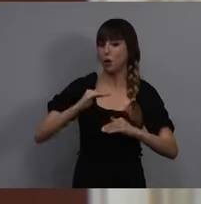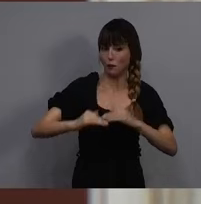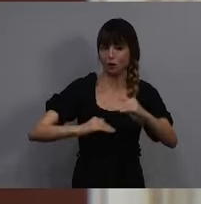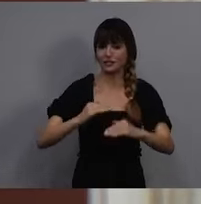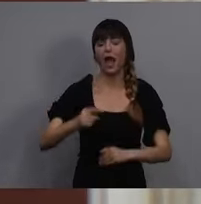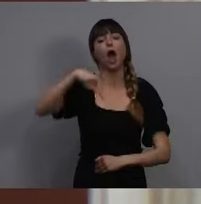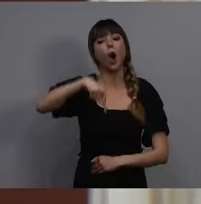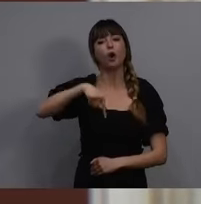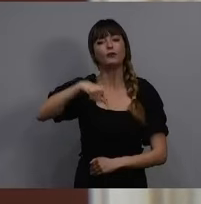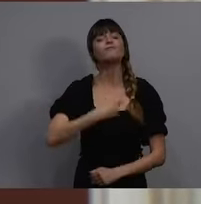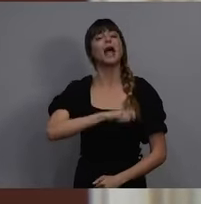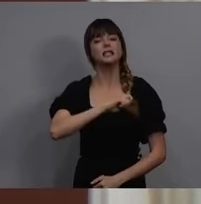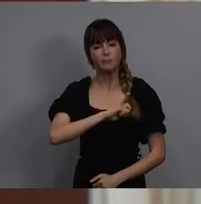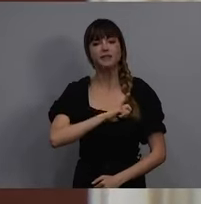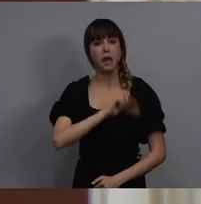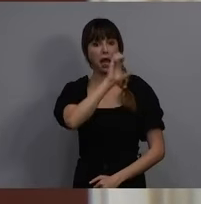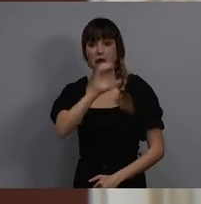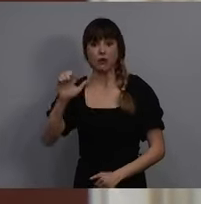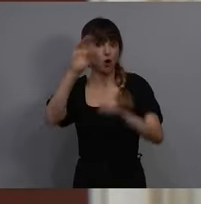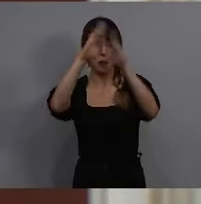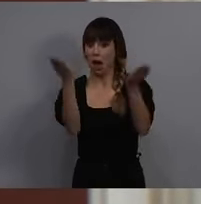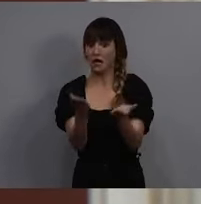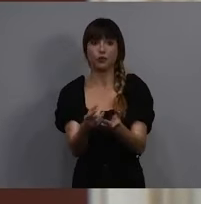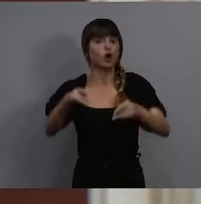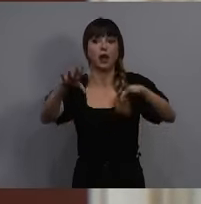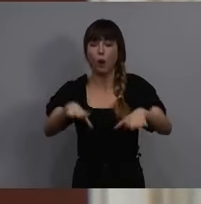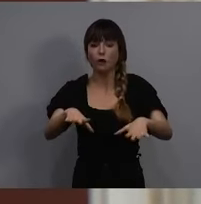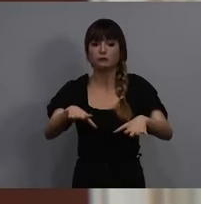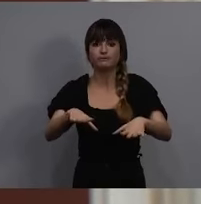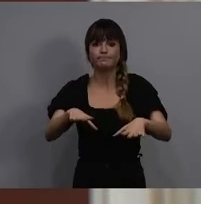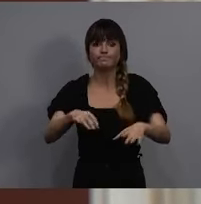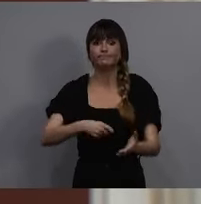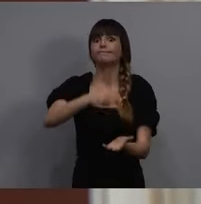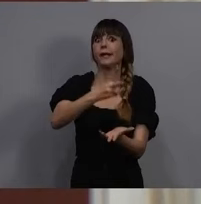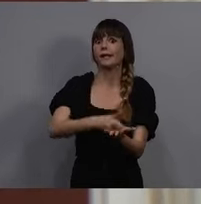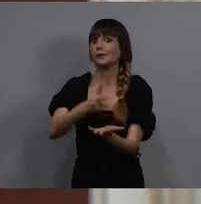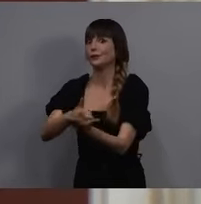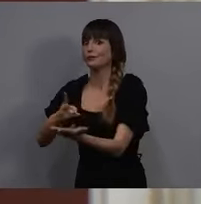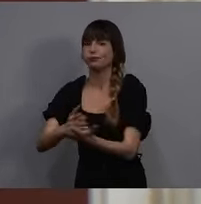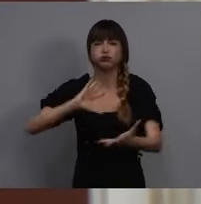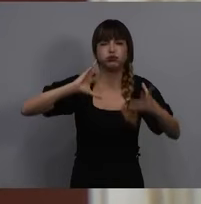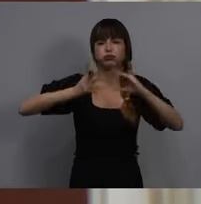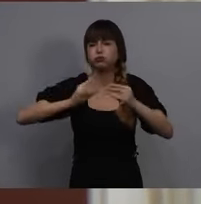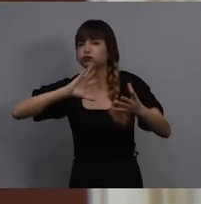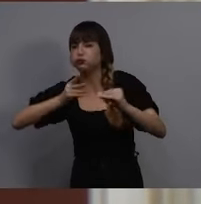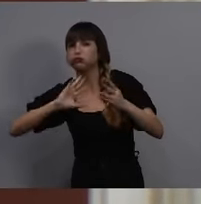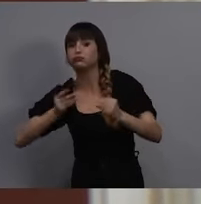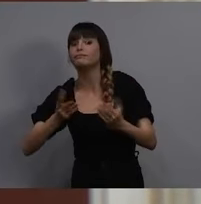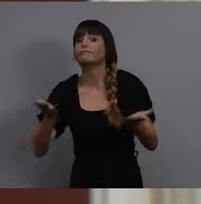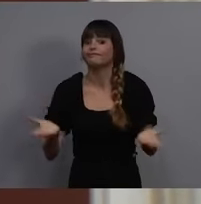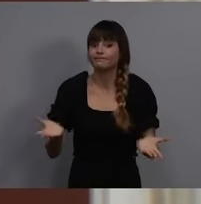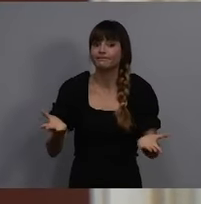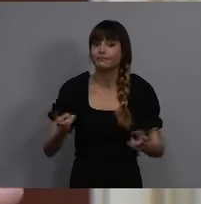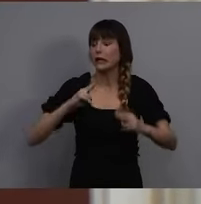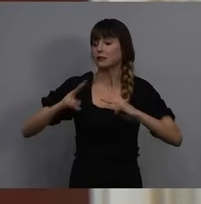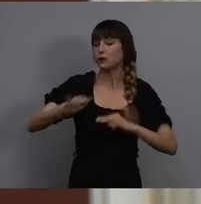hoy España como Europa y como el mundo nos enfrentamos a enormes retos y profundas transformaciones y de cuál sea nuestra